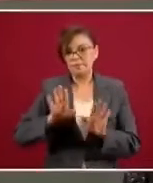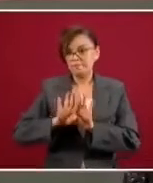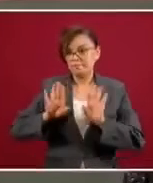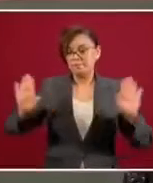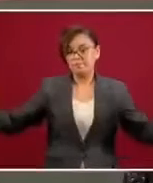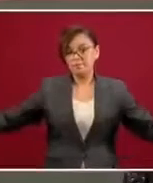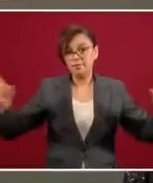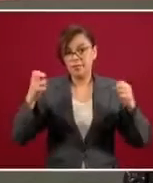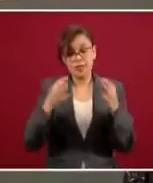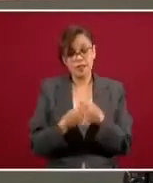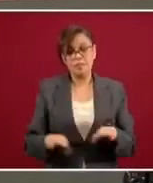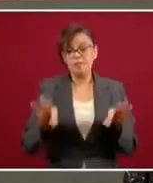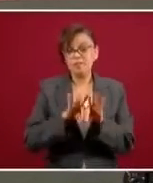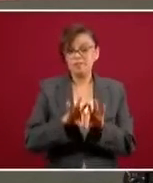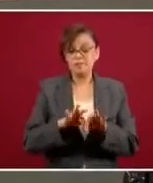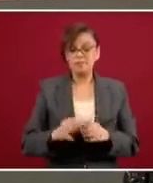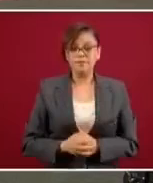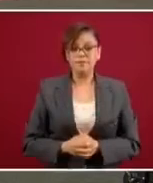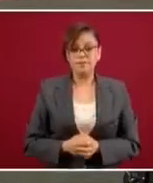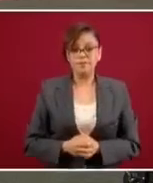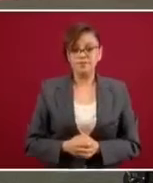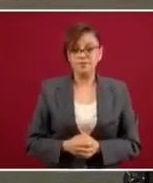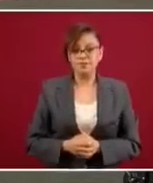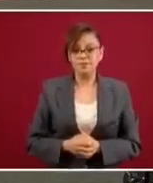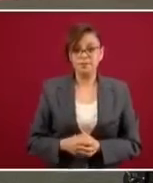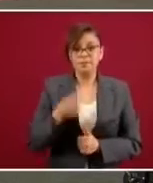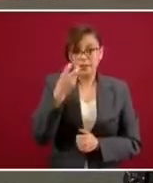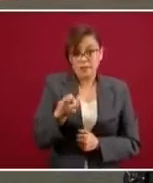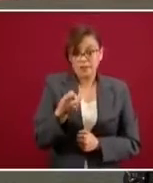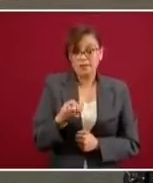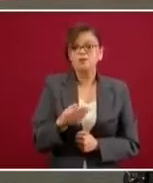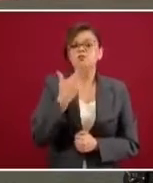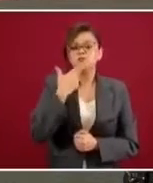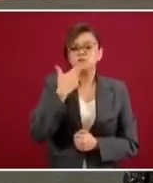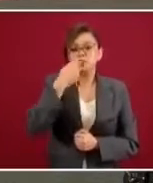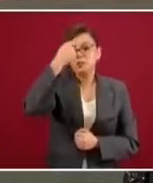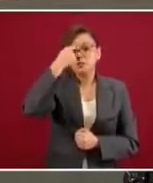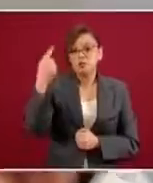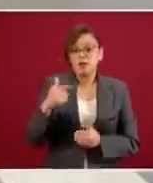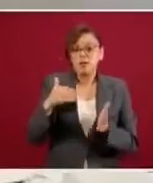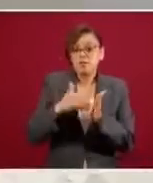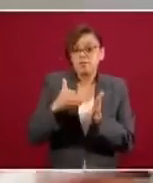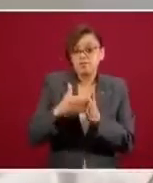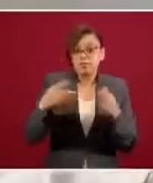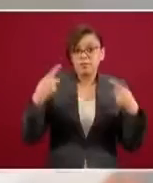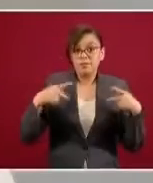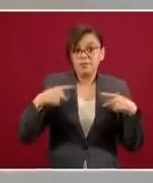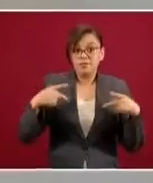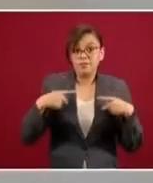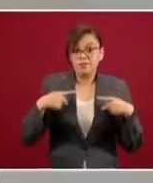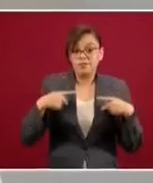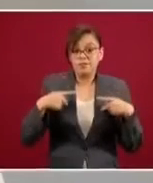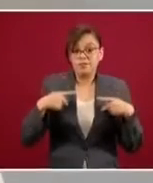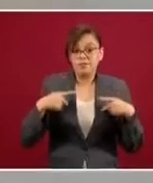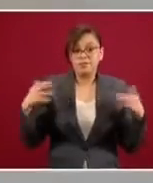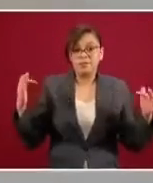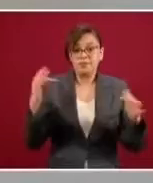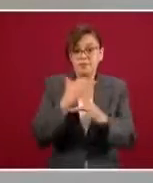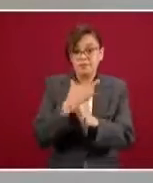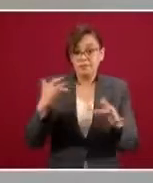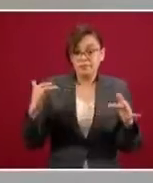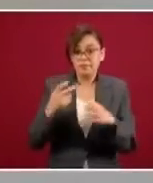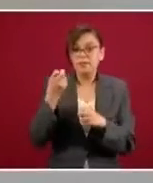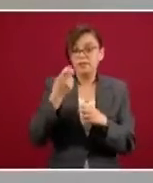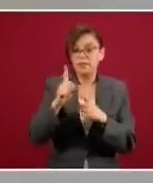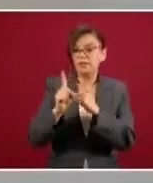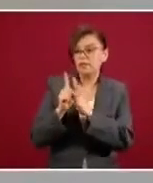lo importante es que son precisamente masivas, es decir, funcionan por millones de personas que salen de la vía pública.